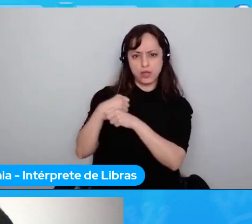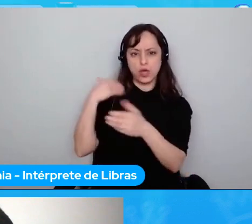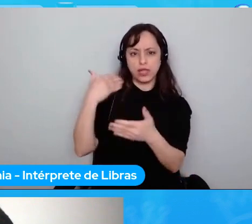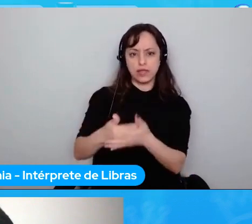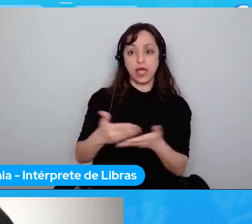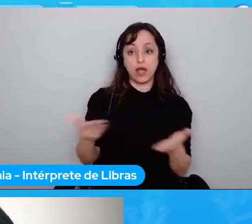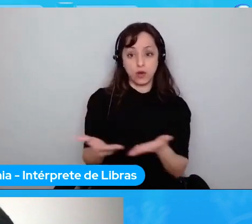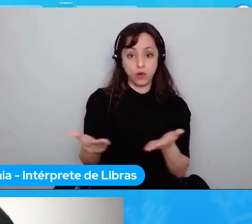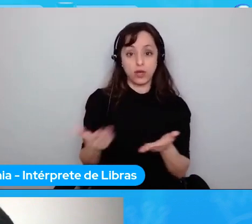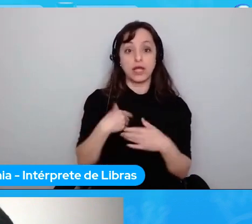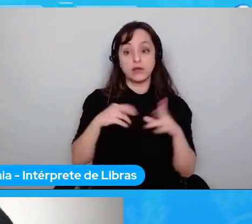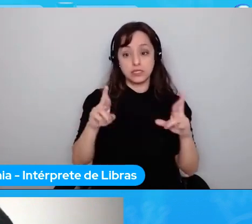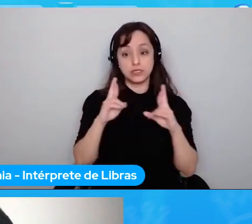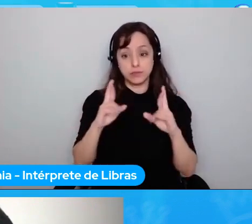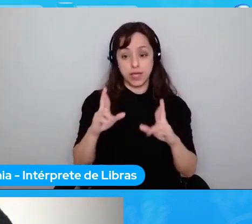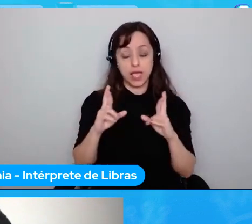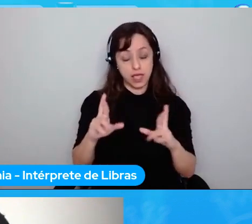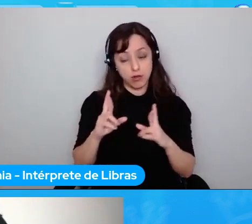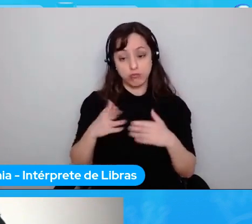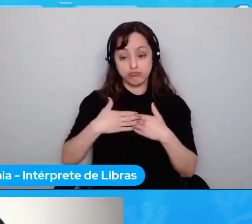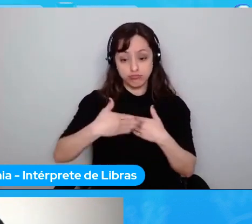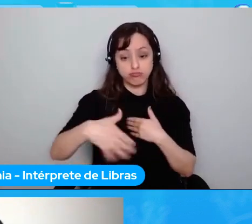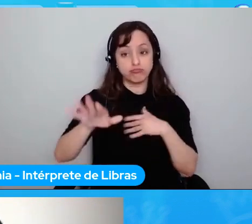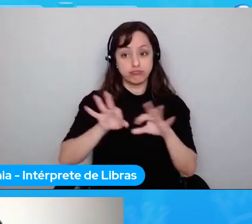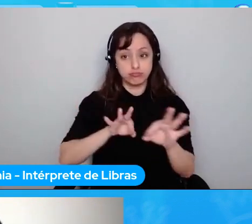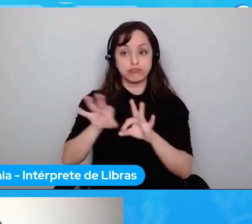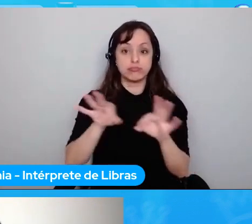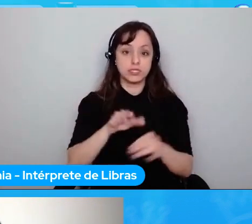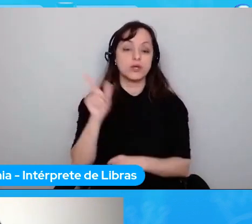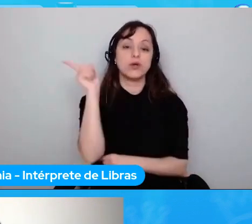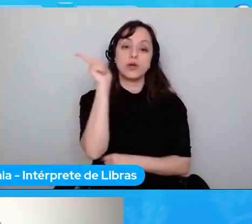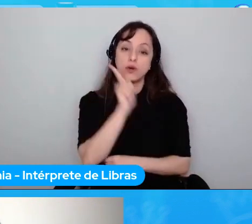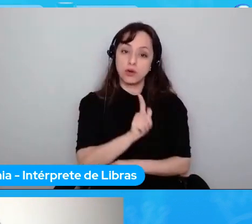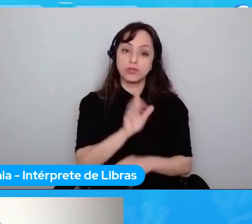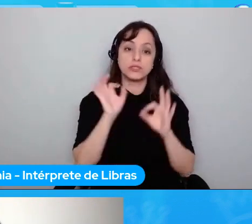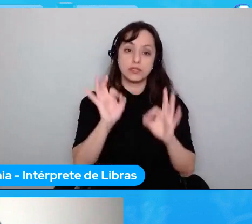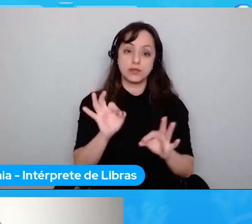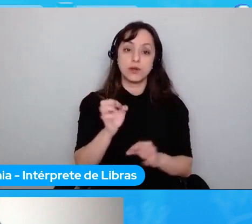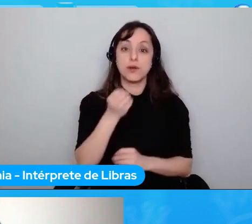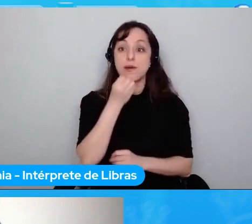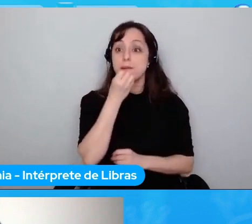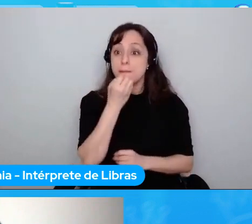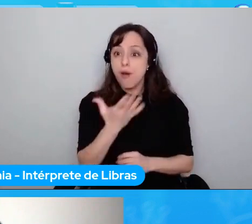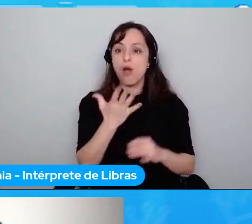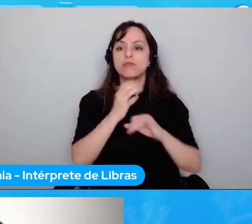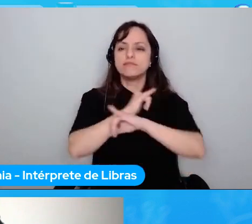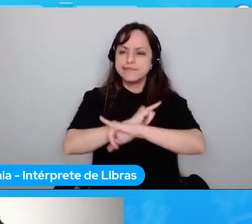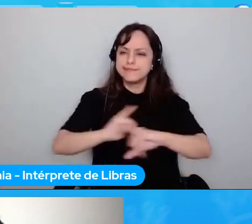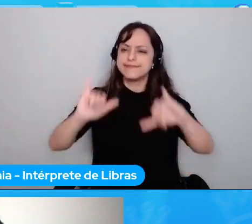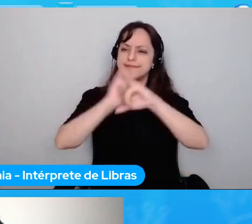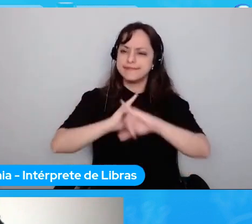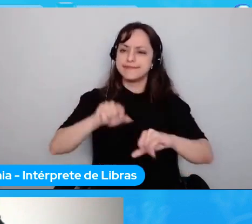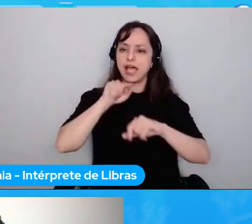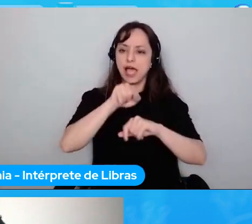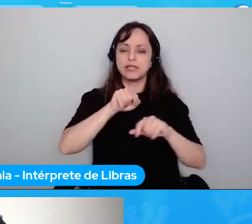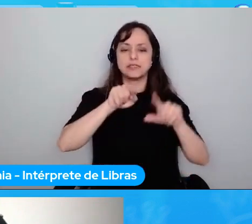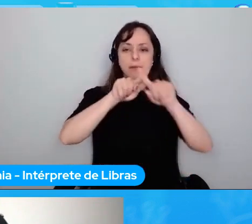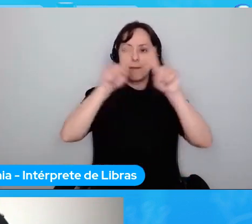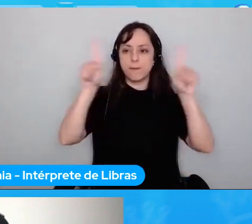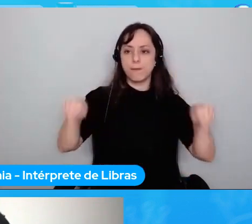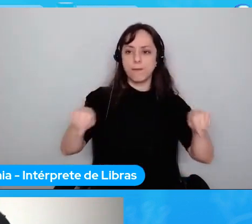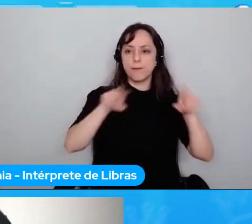se ha planificado, pues se logre lograr a buen puerto la publicación de este portal de datos abiertos como se lo